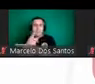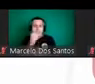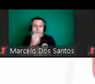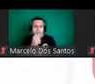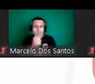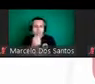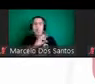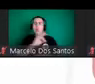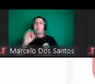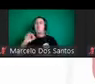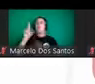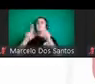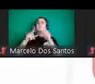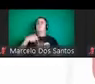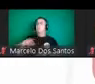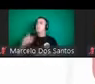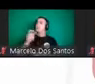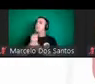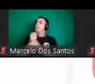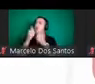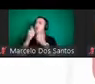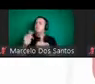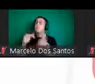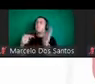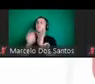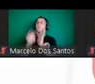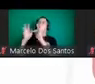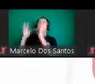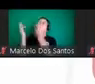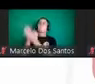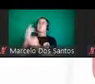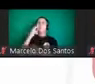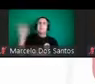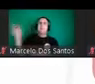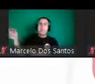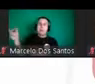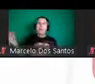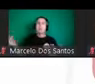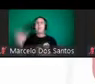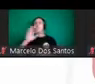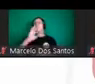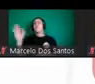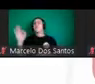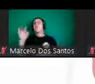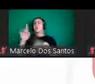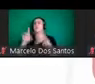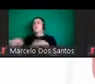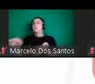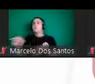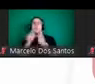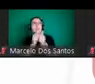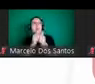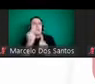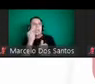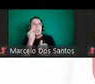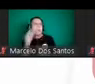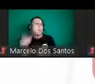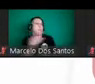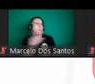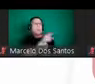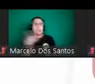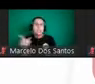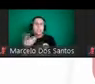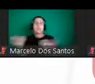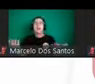Otra vez, vamos a hacer otra vez un modelado con un compañero que cumple la misma función y lo vamos a entrenar. Y a veces es una intervención a lo